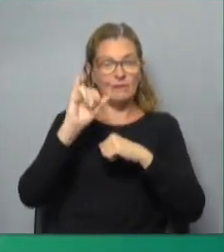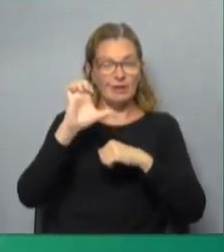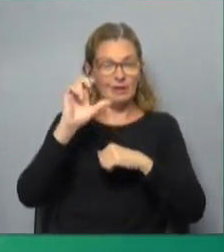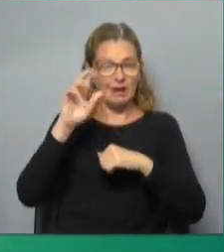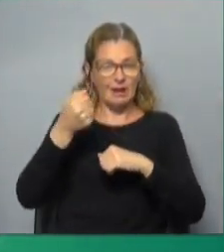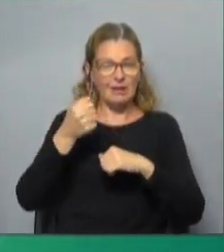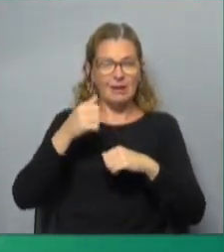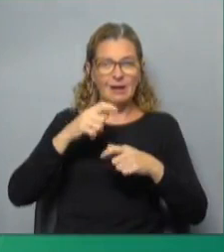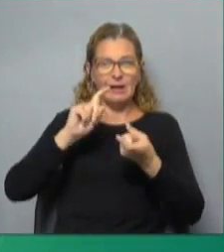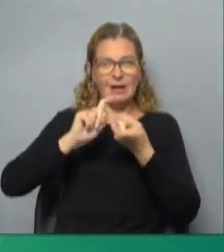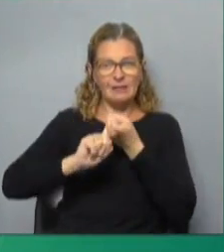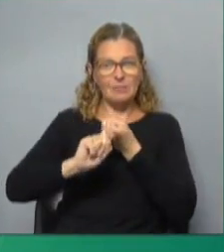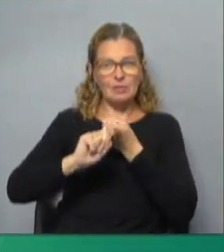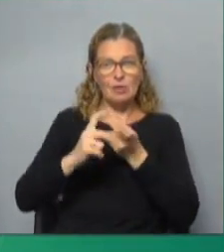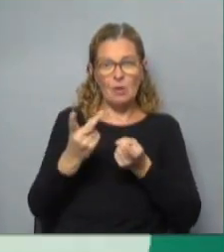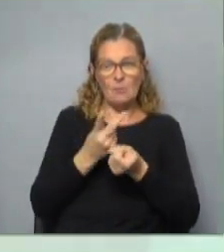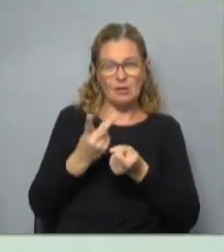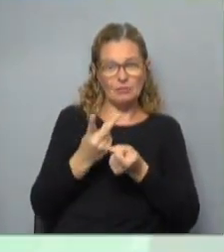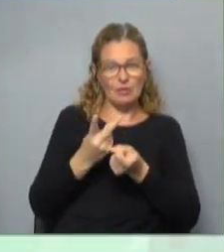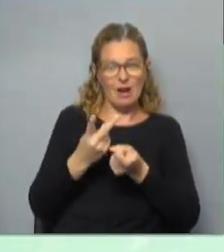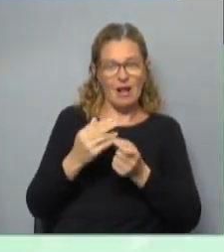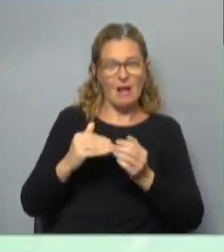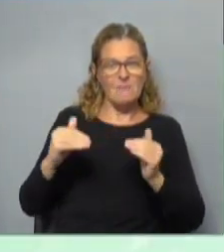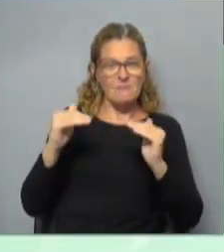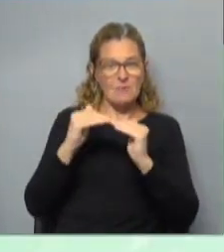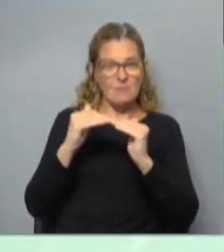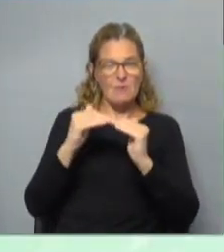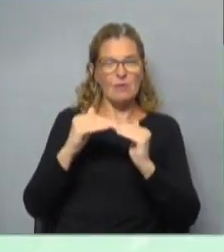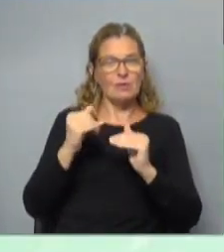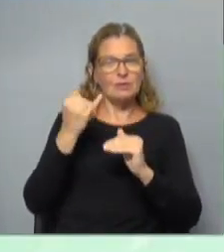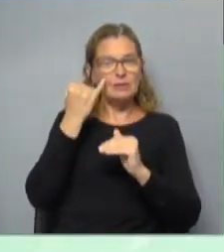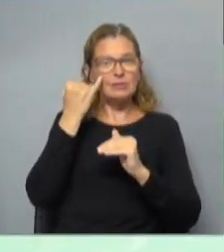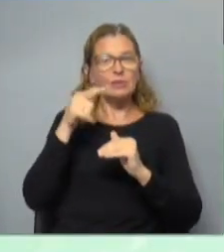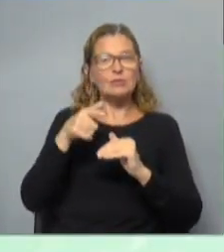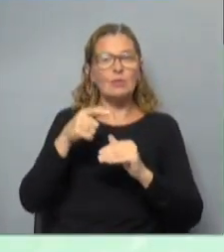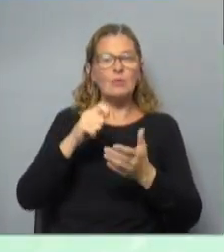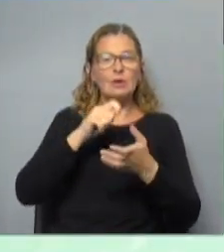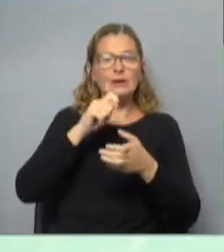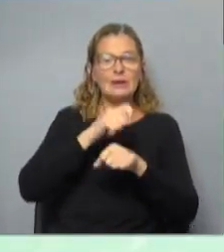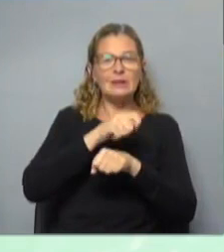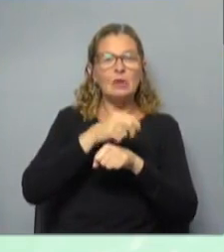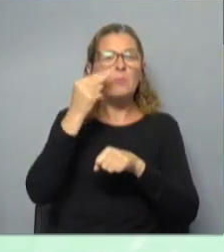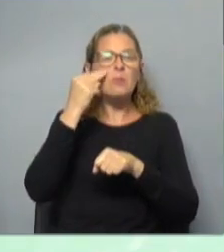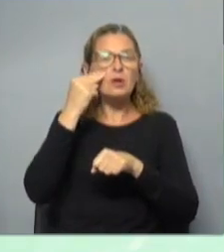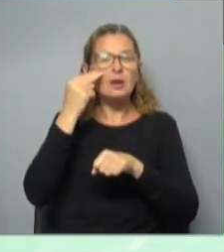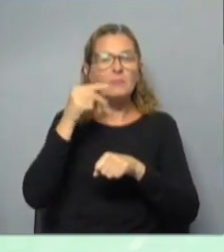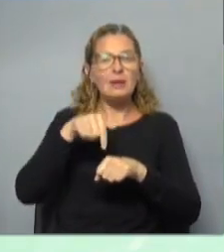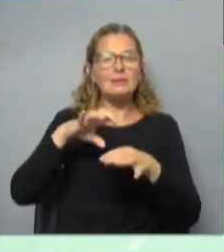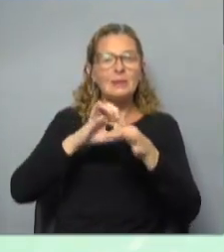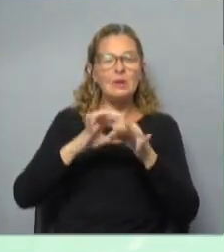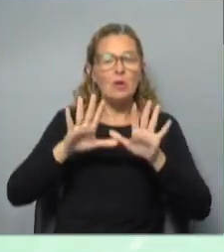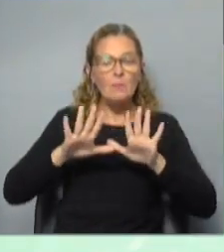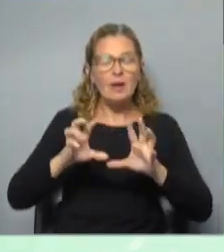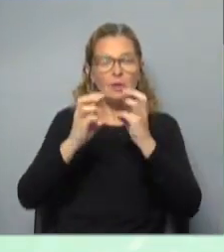de casamiento entre personas del mismo género la asociación de funcionarios del registro civil se declaró en conflicto este miércoles habrá